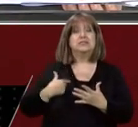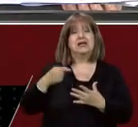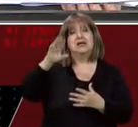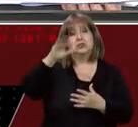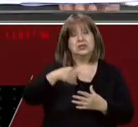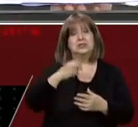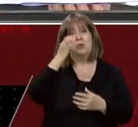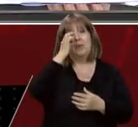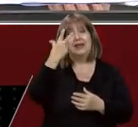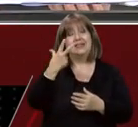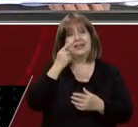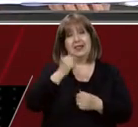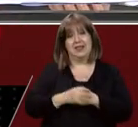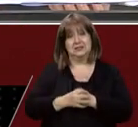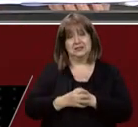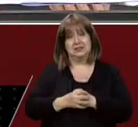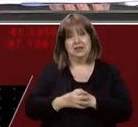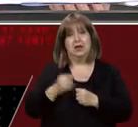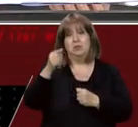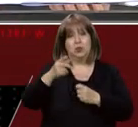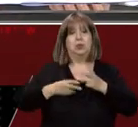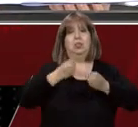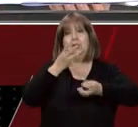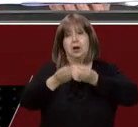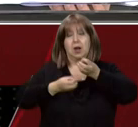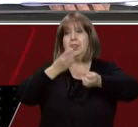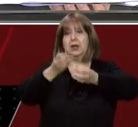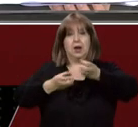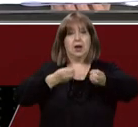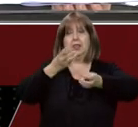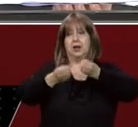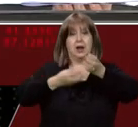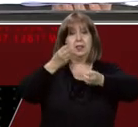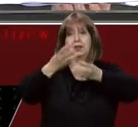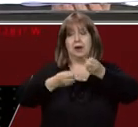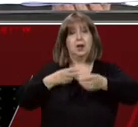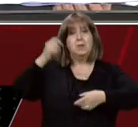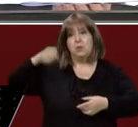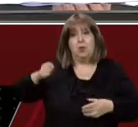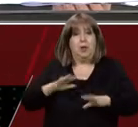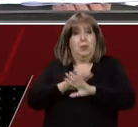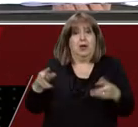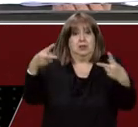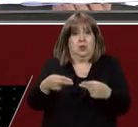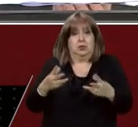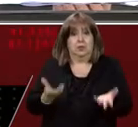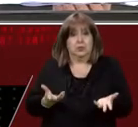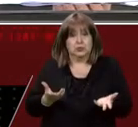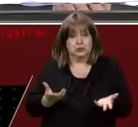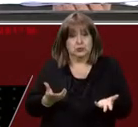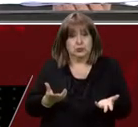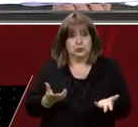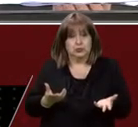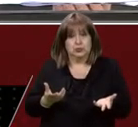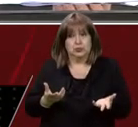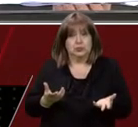23 días sin que le ingrese dinero. ¿A usted le parece que el tribunal no debería poner un límite a eso? Totalmente.